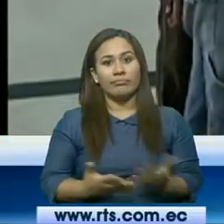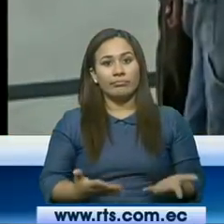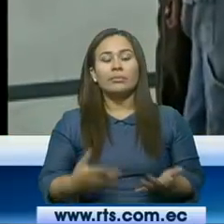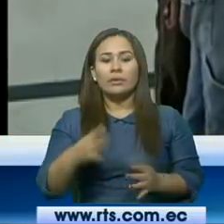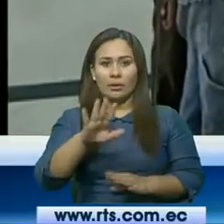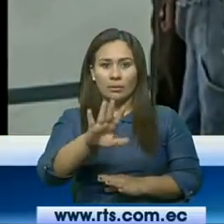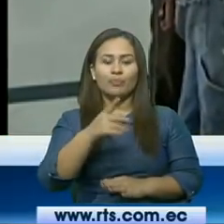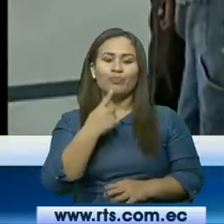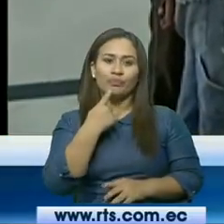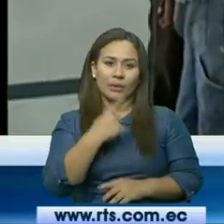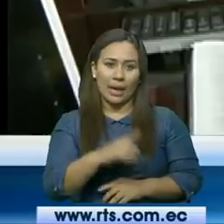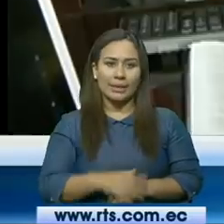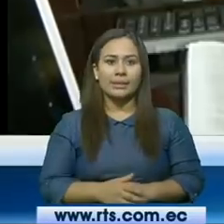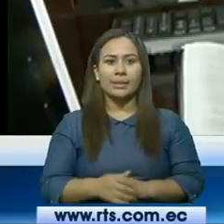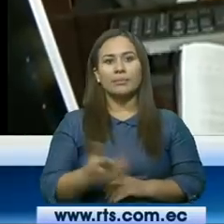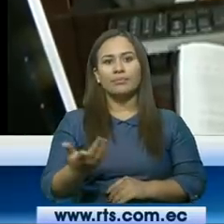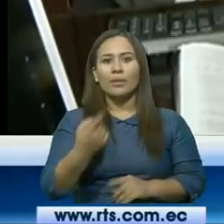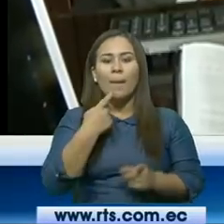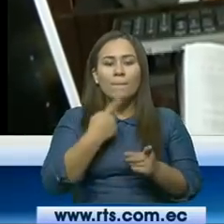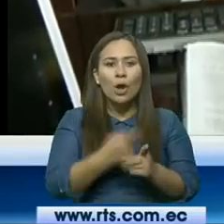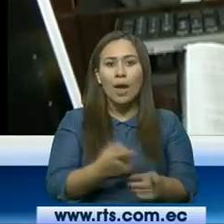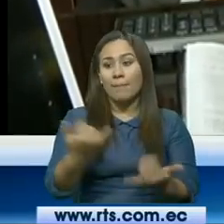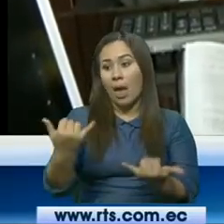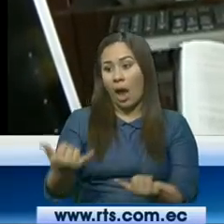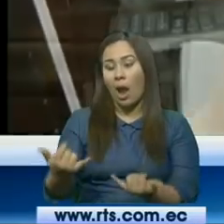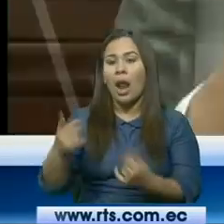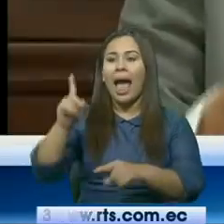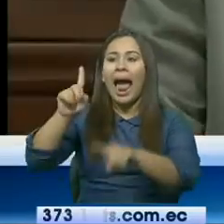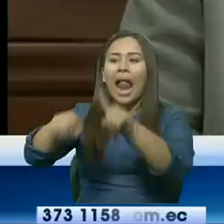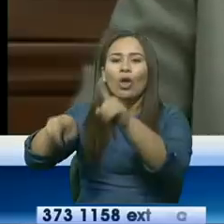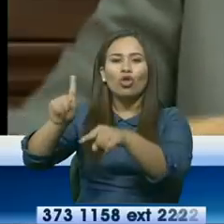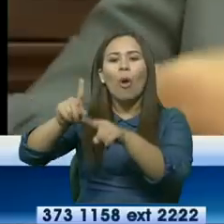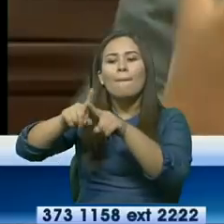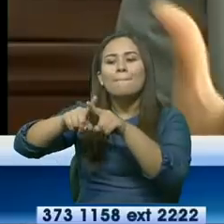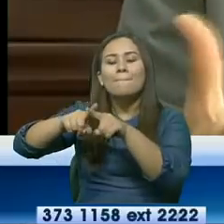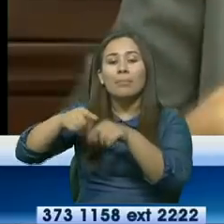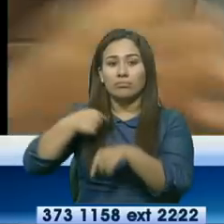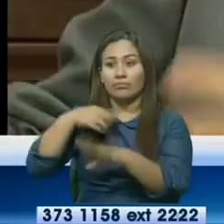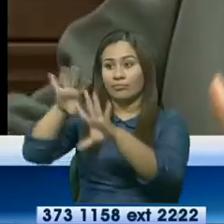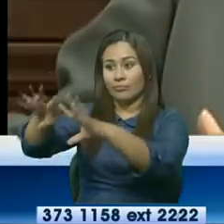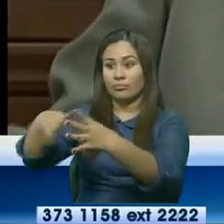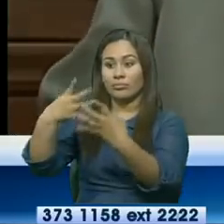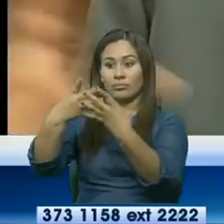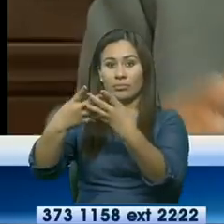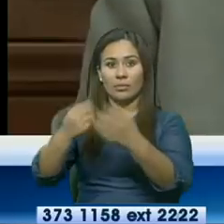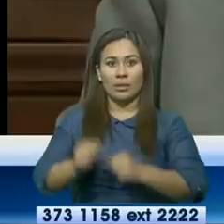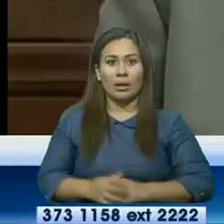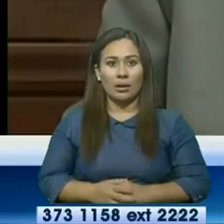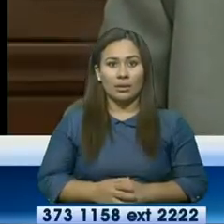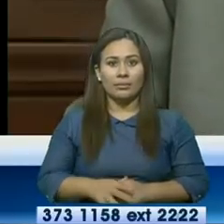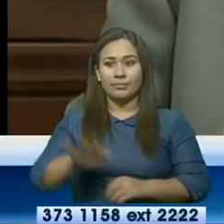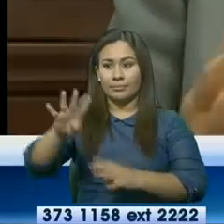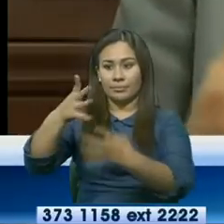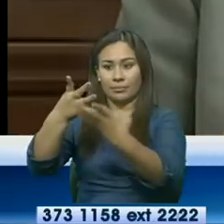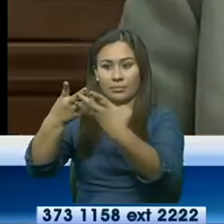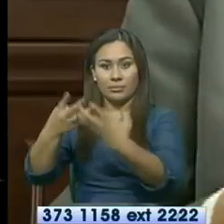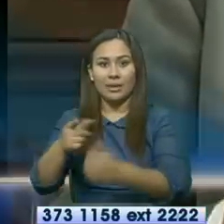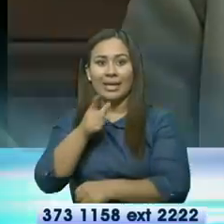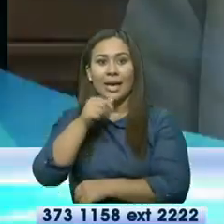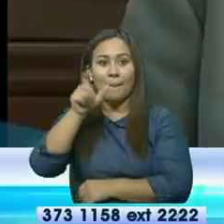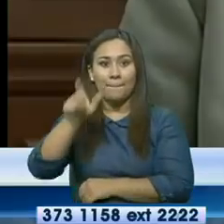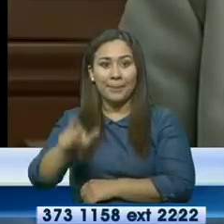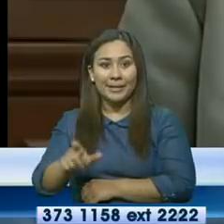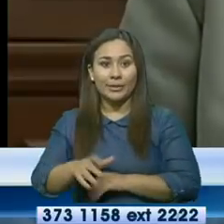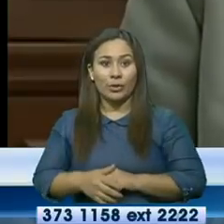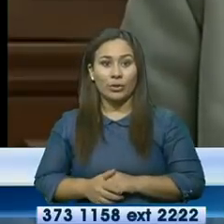condenatoria ejecutoriada con lo cual lo detiene de muestra en el rostro mañana es declarado inocente que sólo causa un grave daño